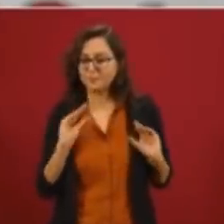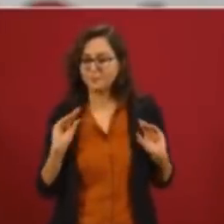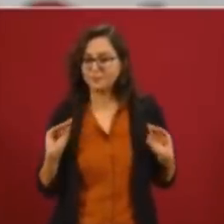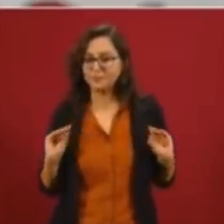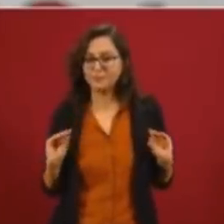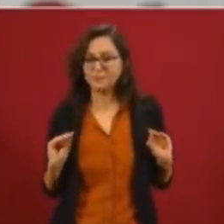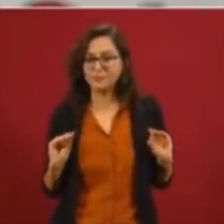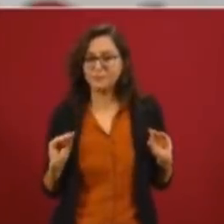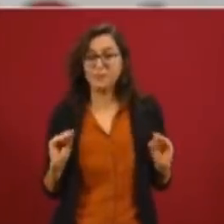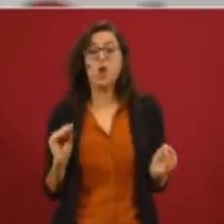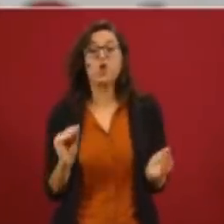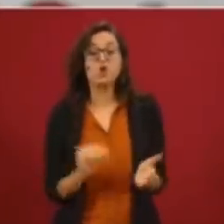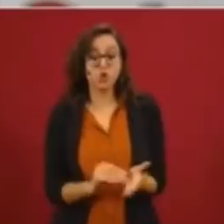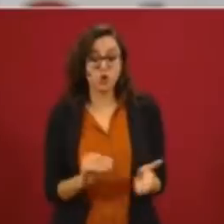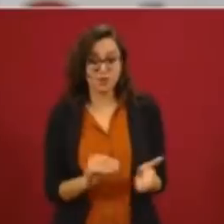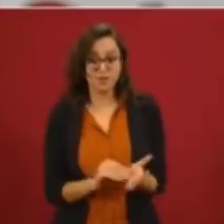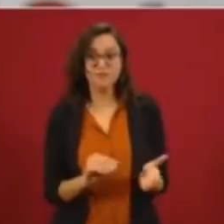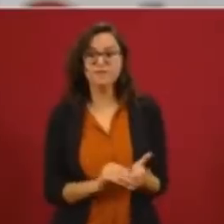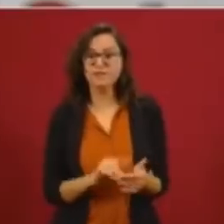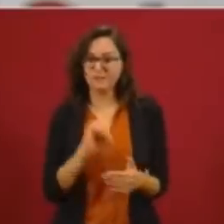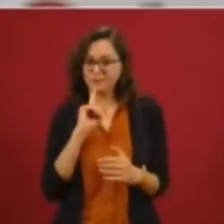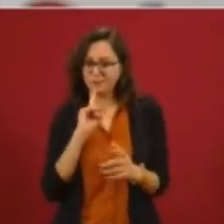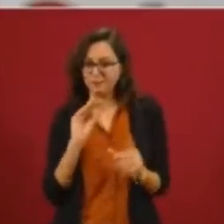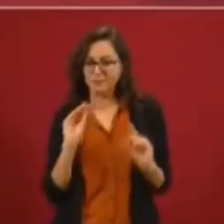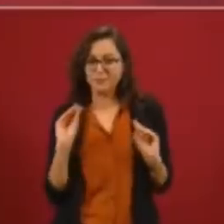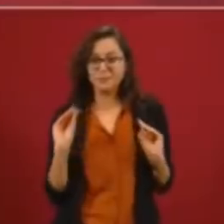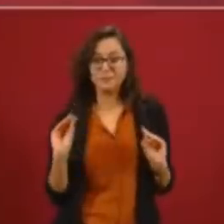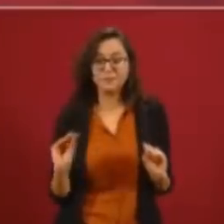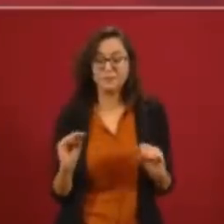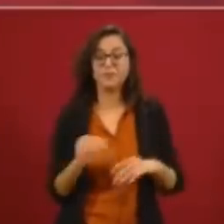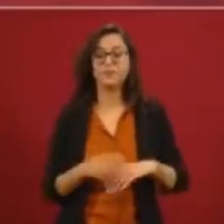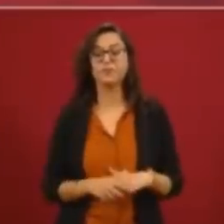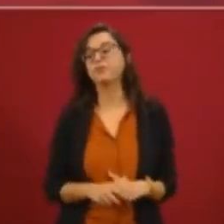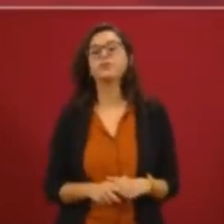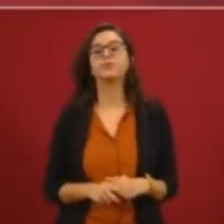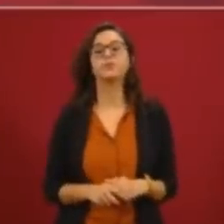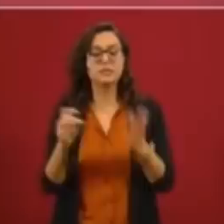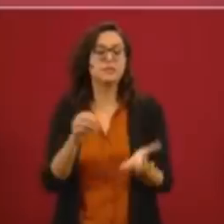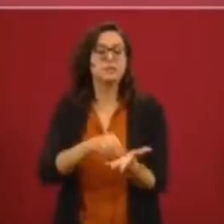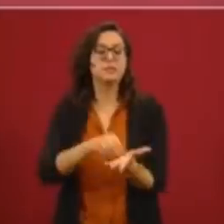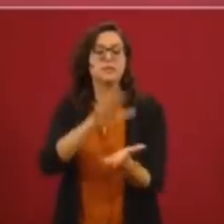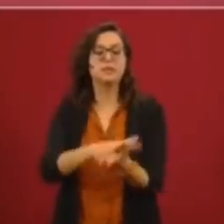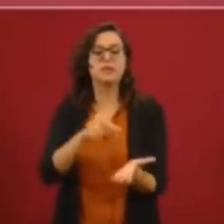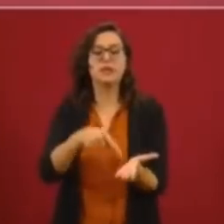Bueno, en ese documental que se llama Esto Soy,